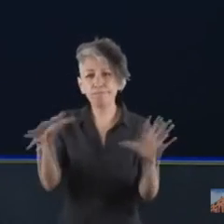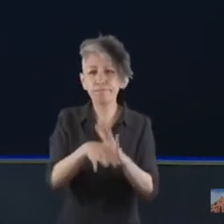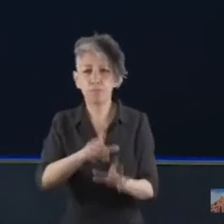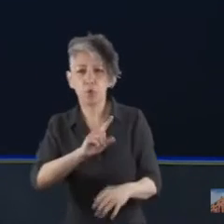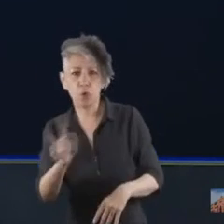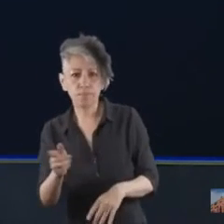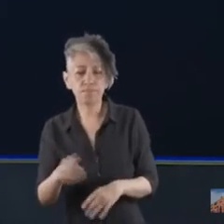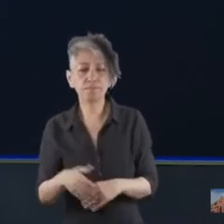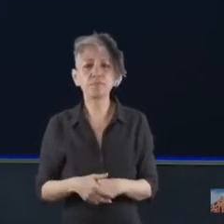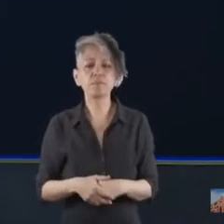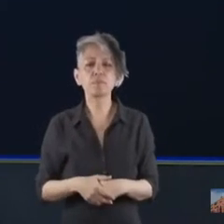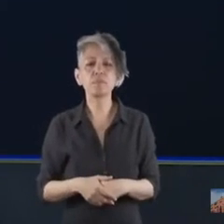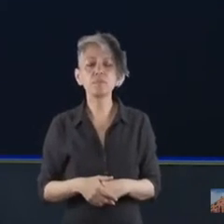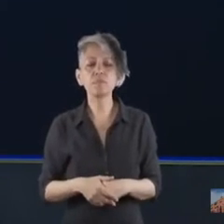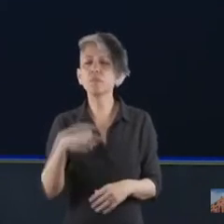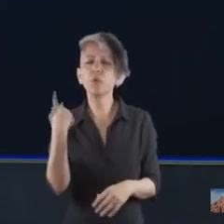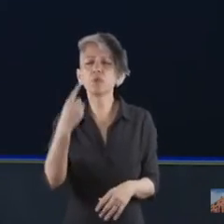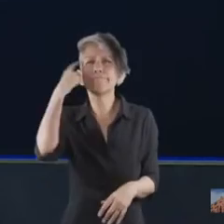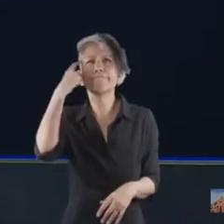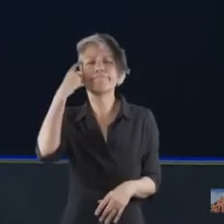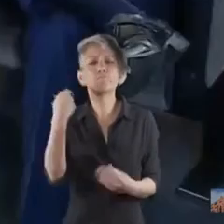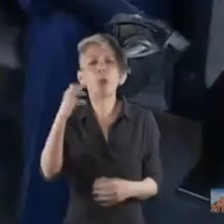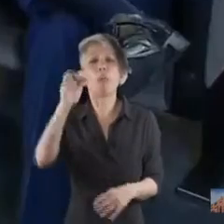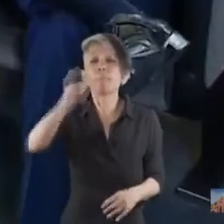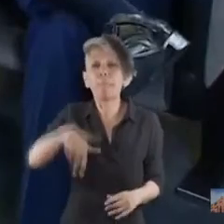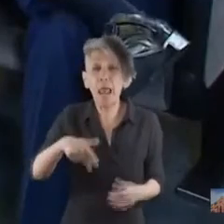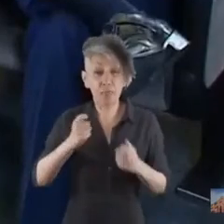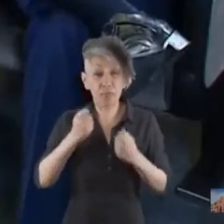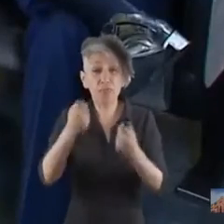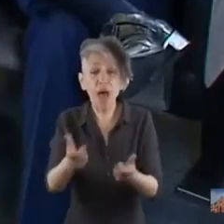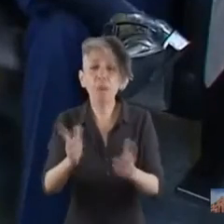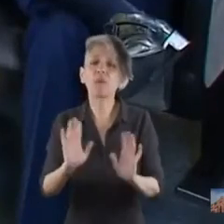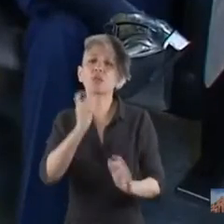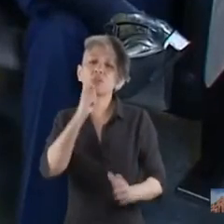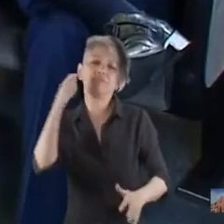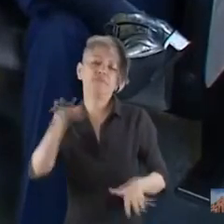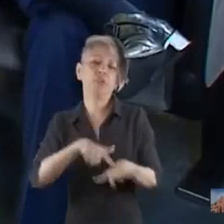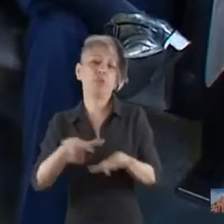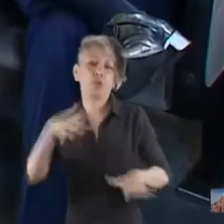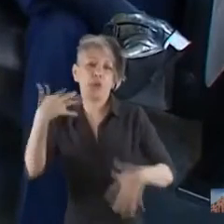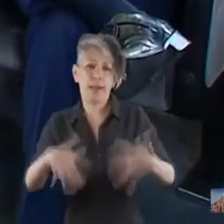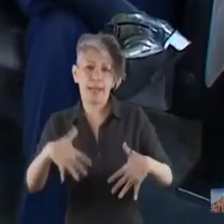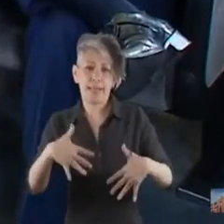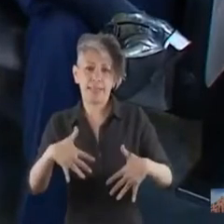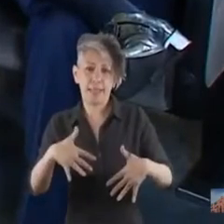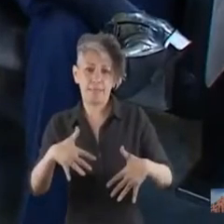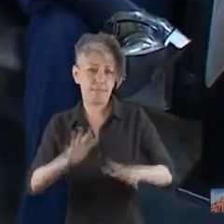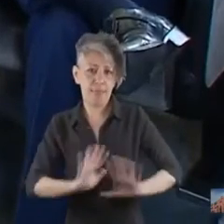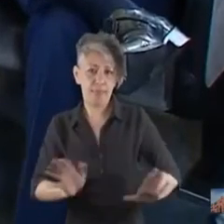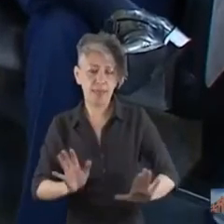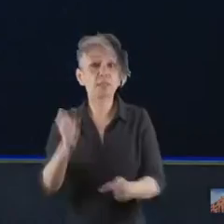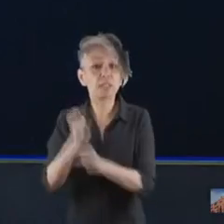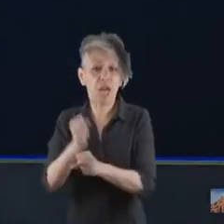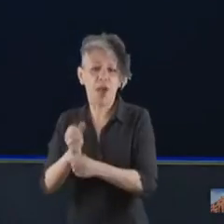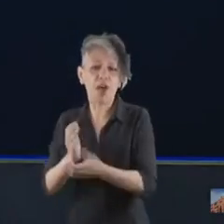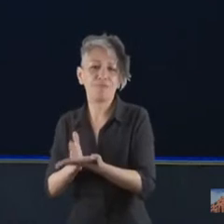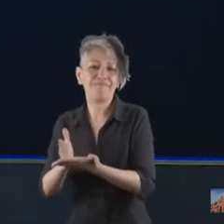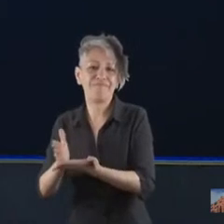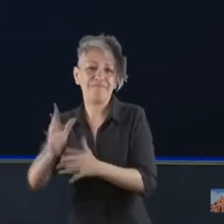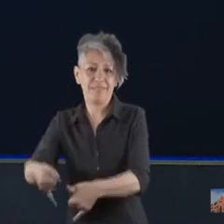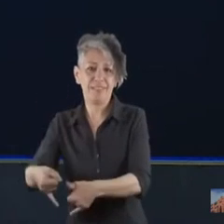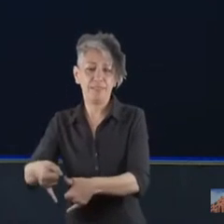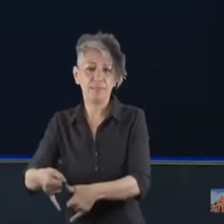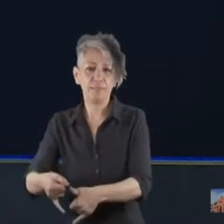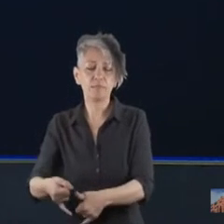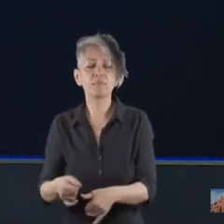el plan sea la emergencia y el trabajo lo permanente el cuarto lugar iniciamos una unificación